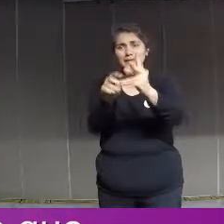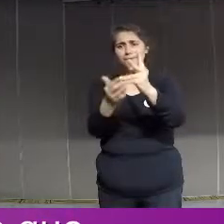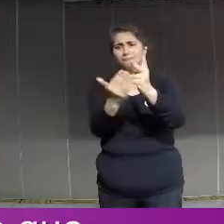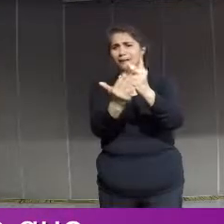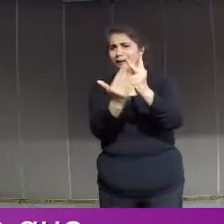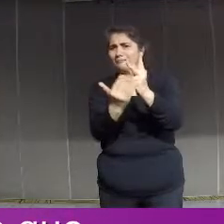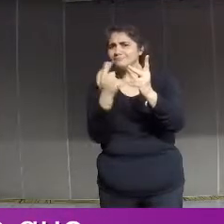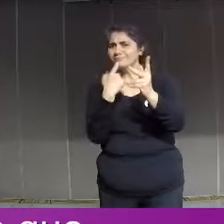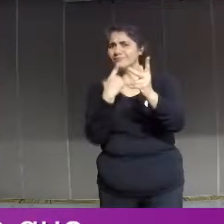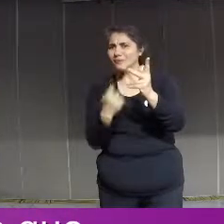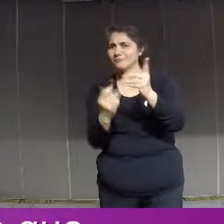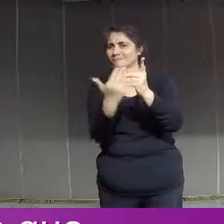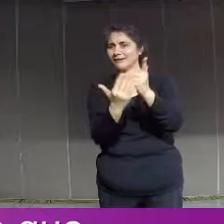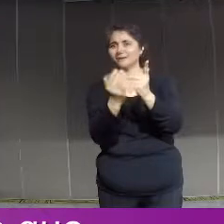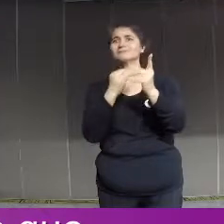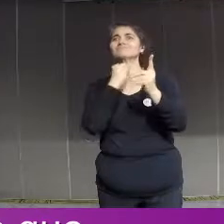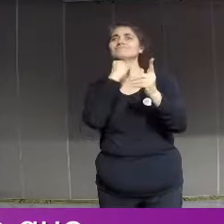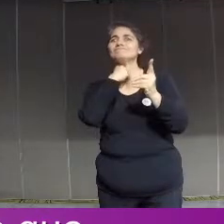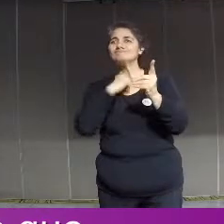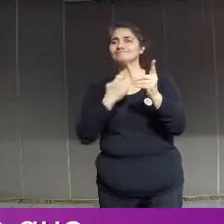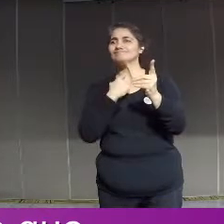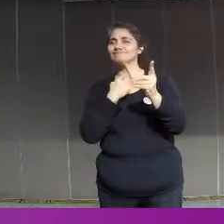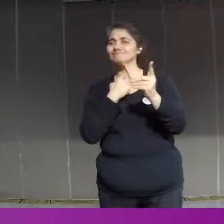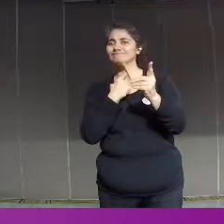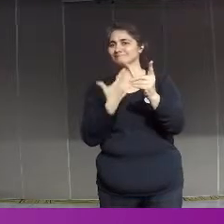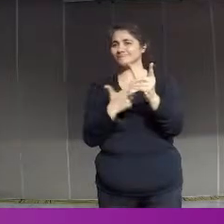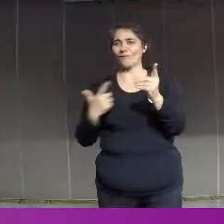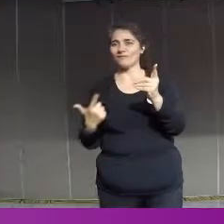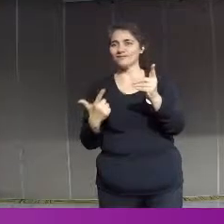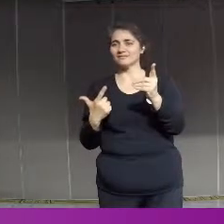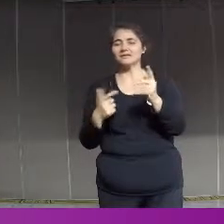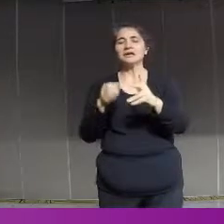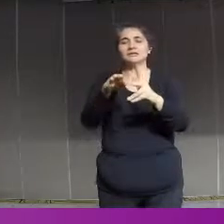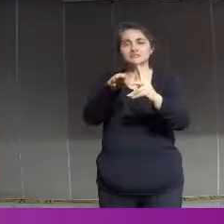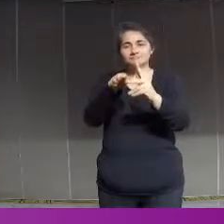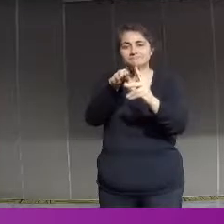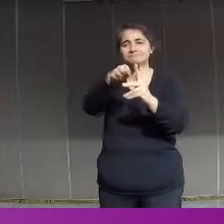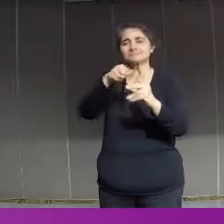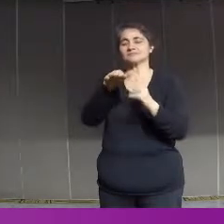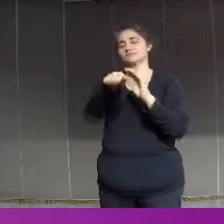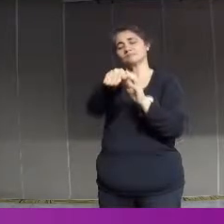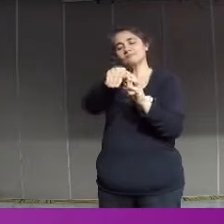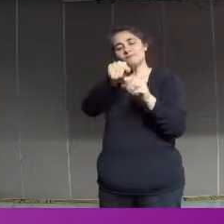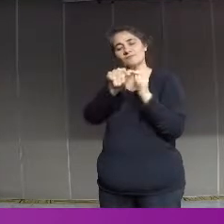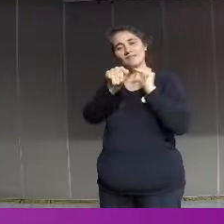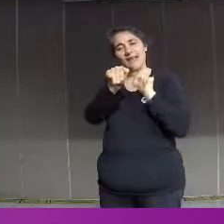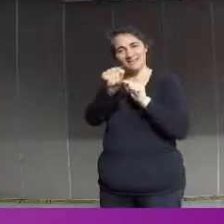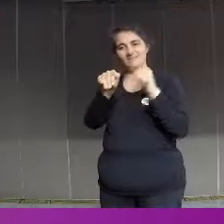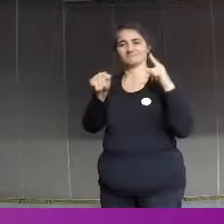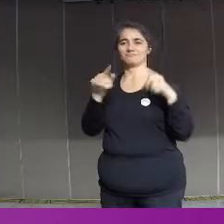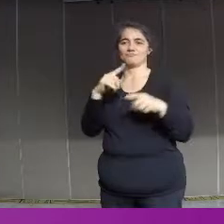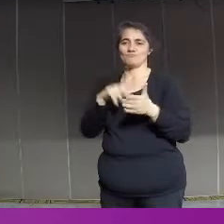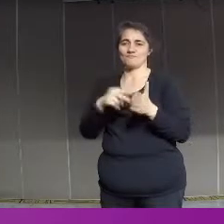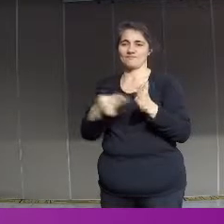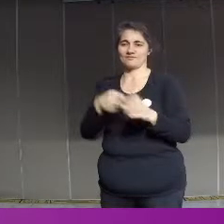tragar, muchos intentos, vos ya sabés que hay una debilidad en el disparo. Vos ya podés sospechar que va a haber restos